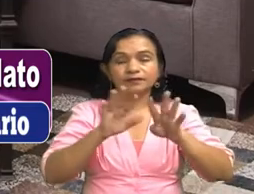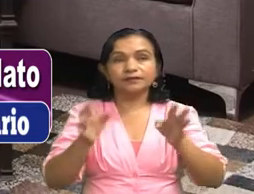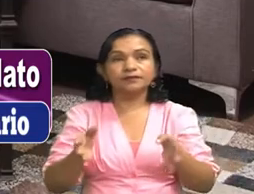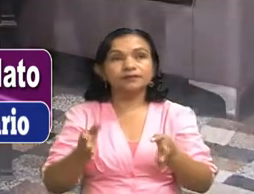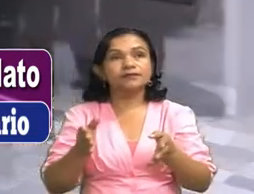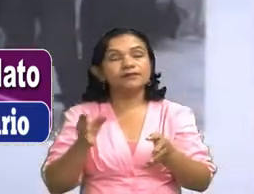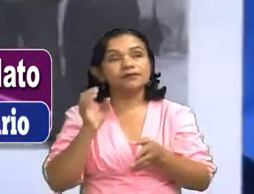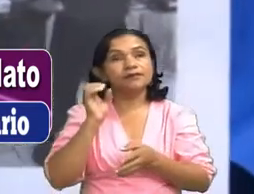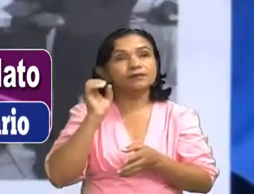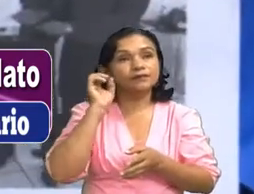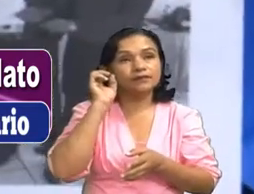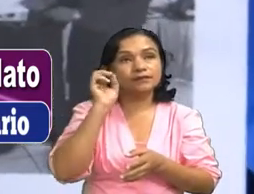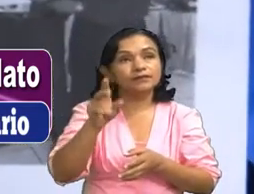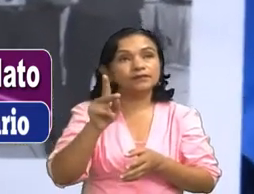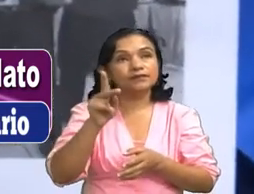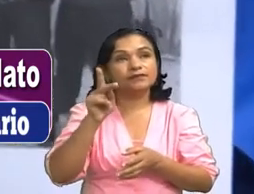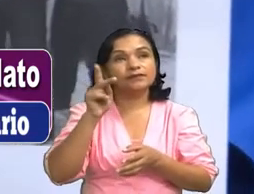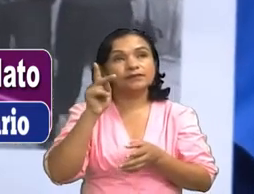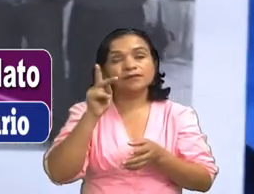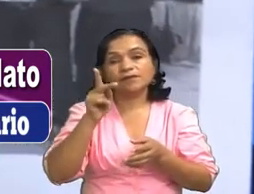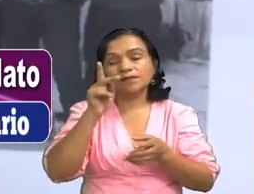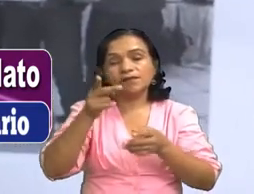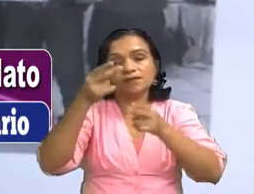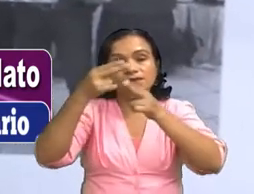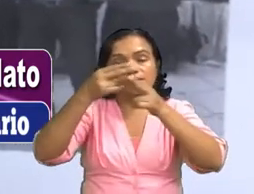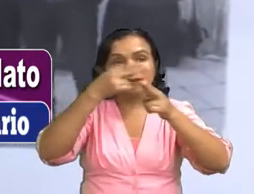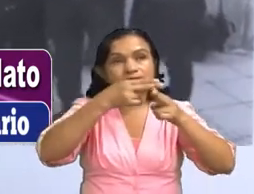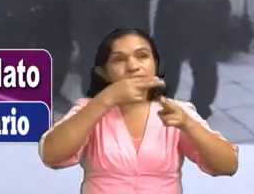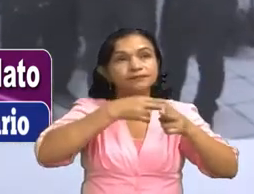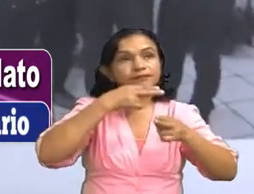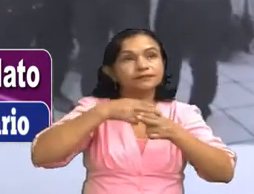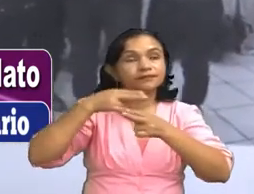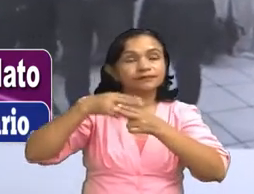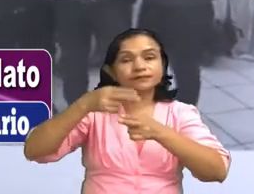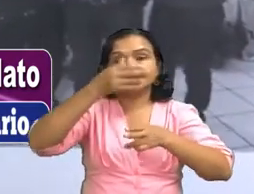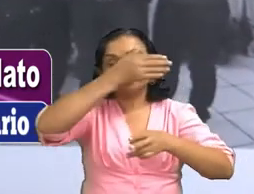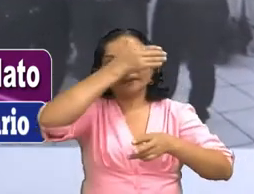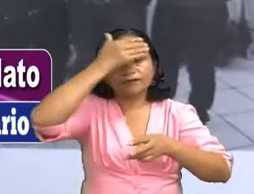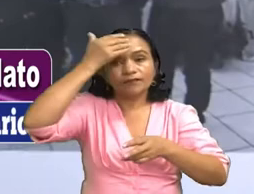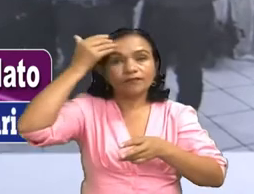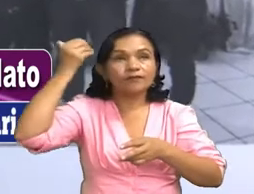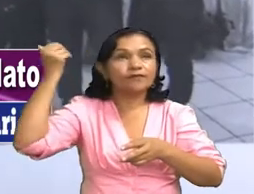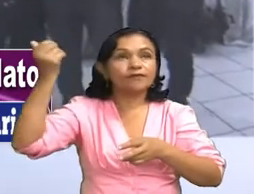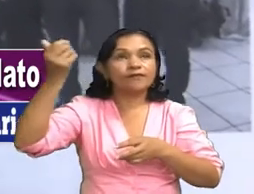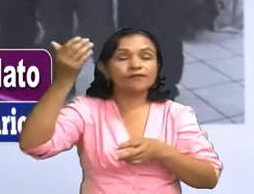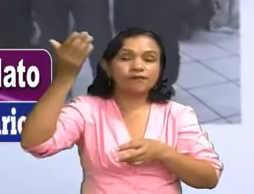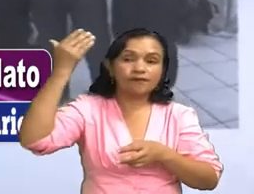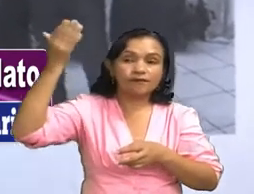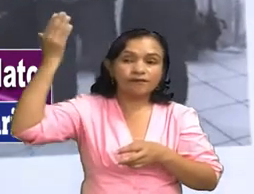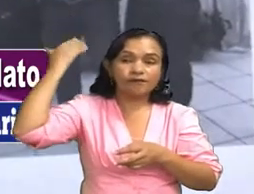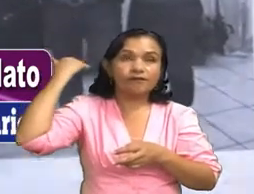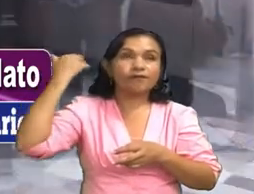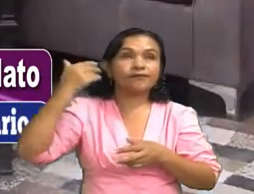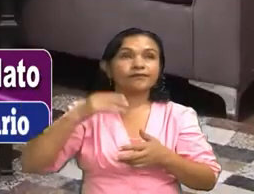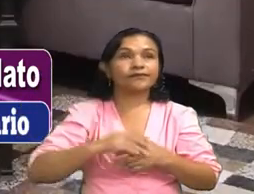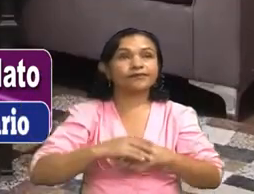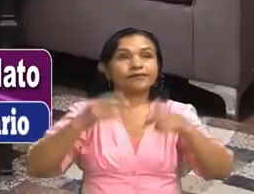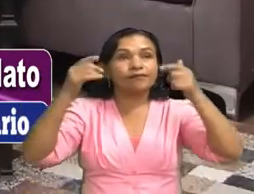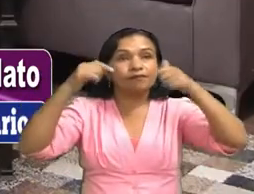ok, comunidades tales y tales, que siempre fueron olvidadas, ¿ah?,